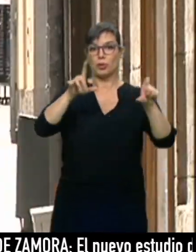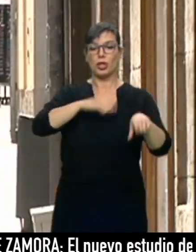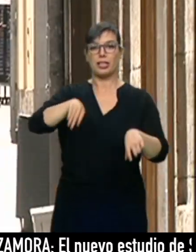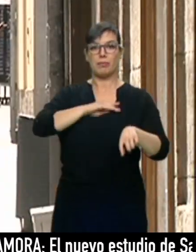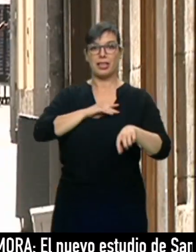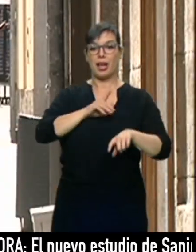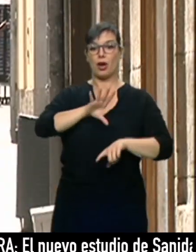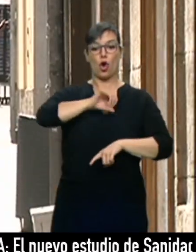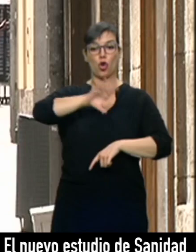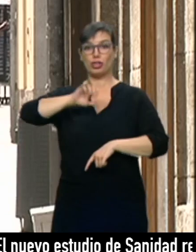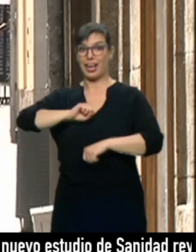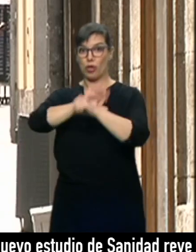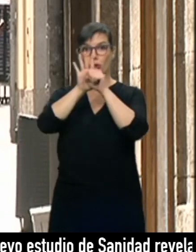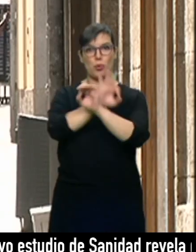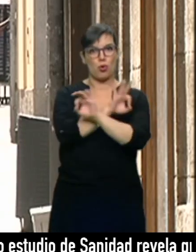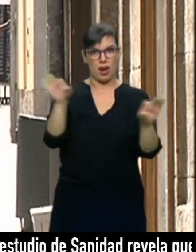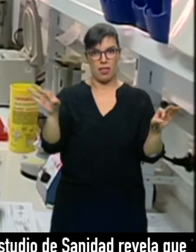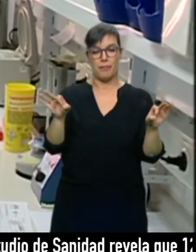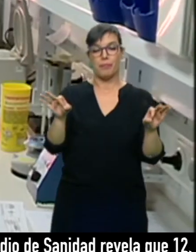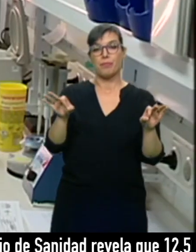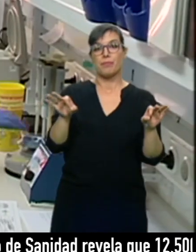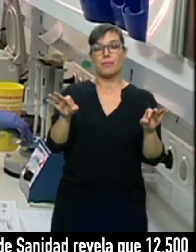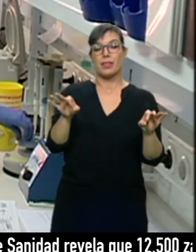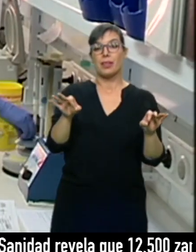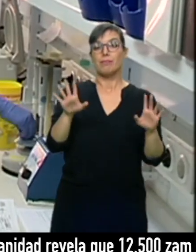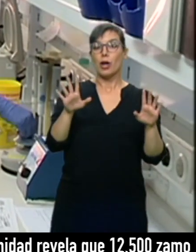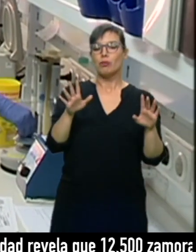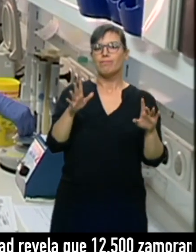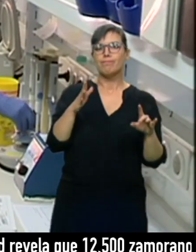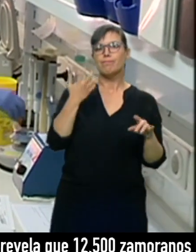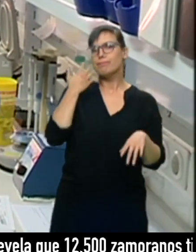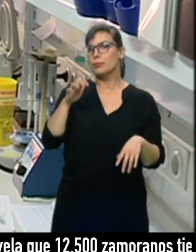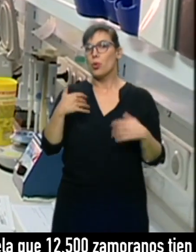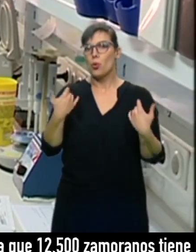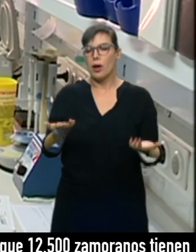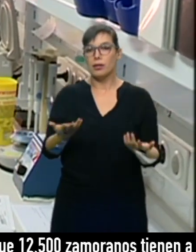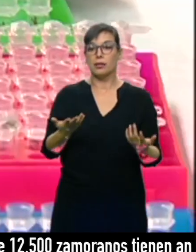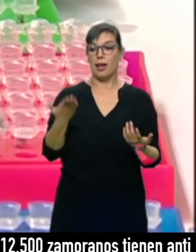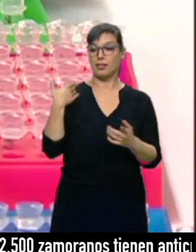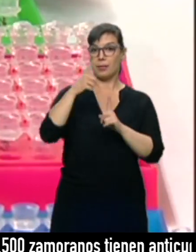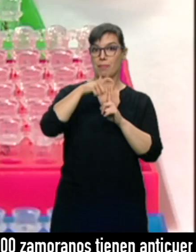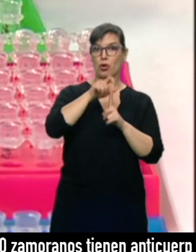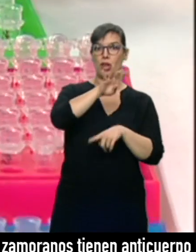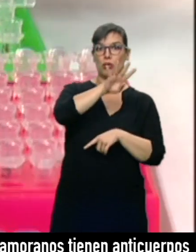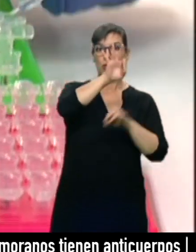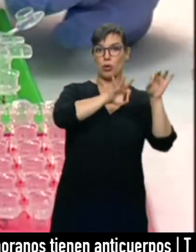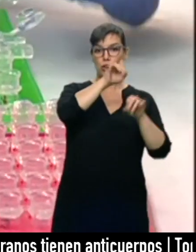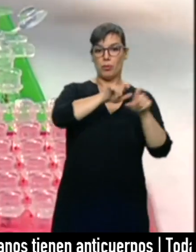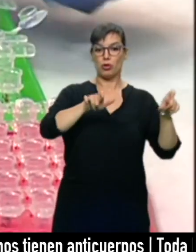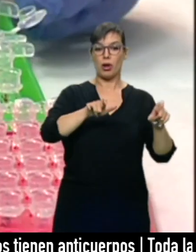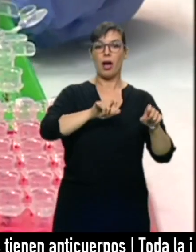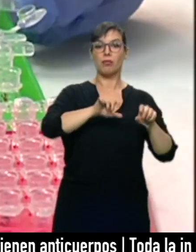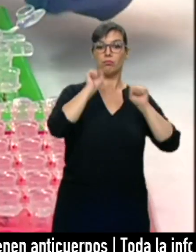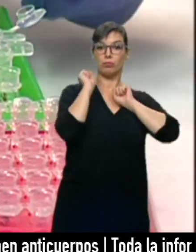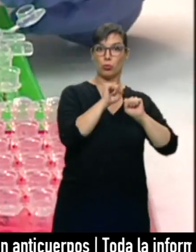no se ha contagiado del coronavirus. La gran novedad es que el 14% de las personas que en mayo tenían anticuerpos los ha perdido